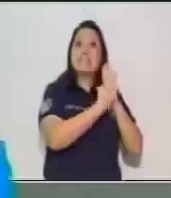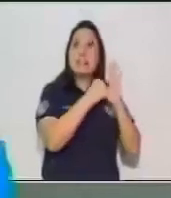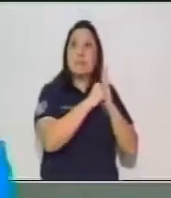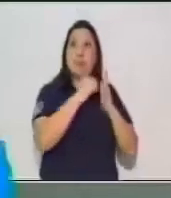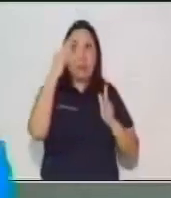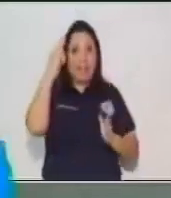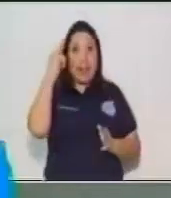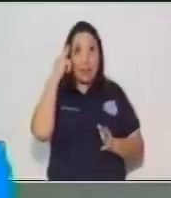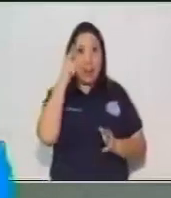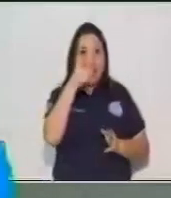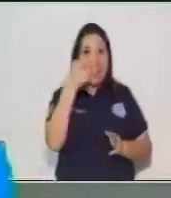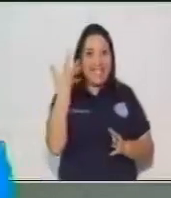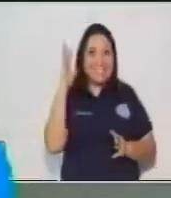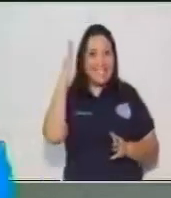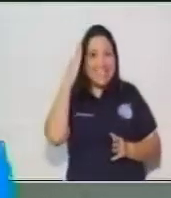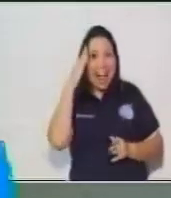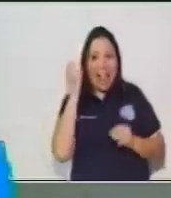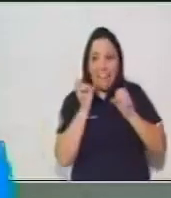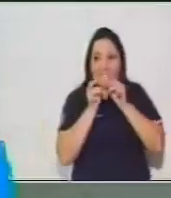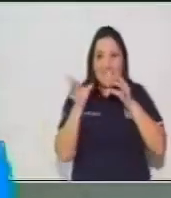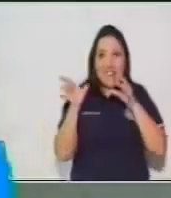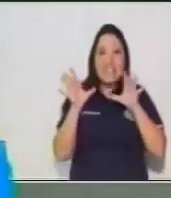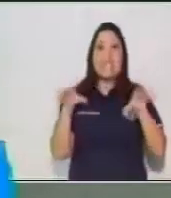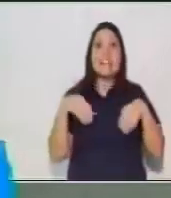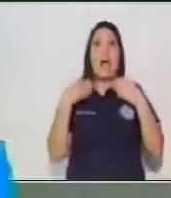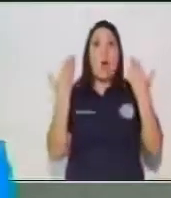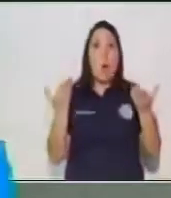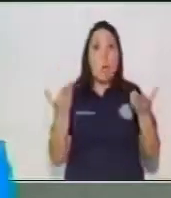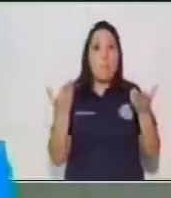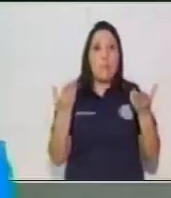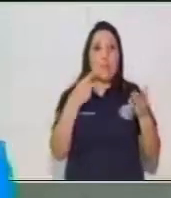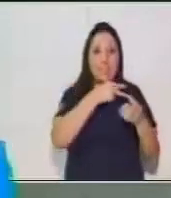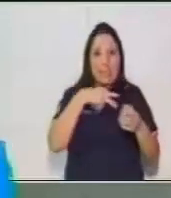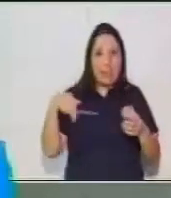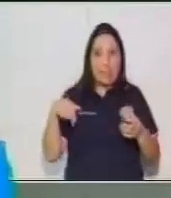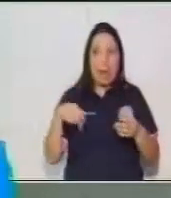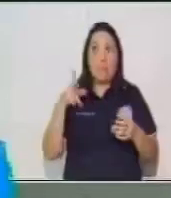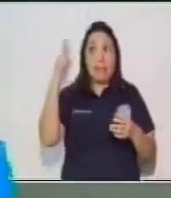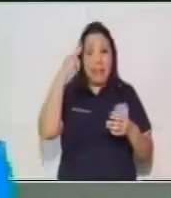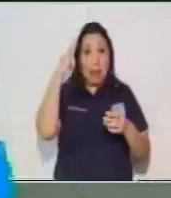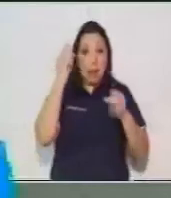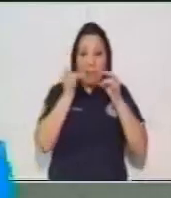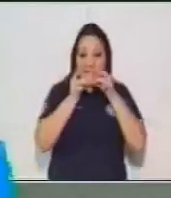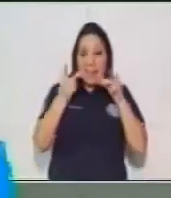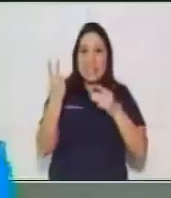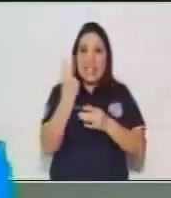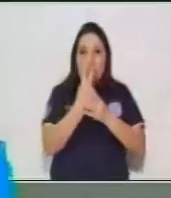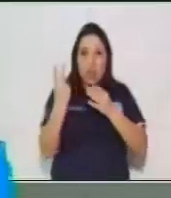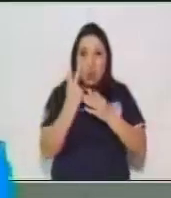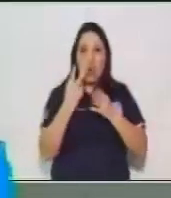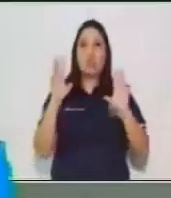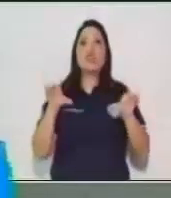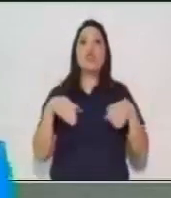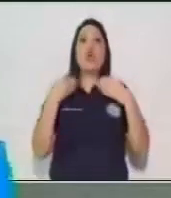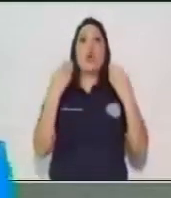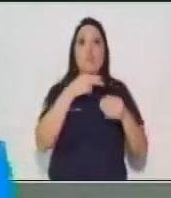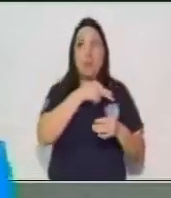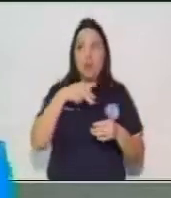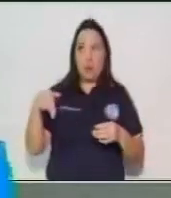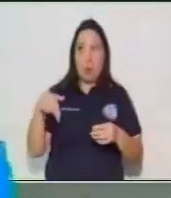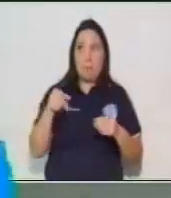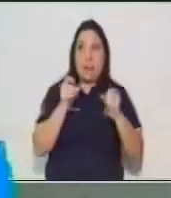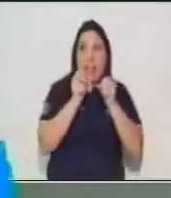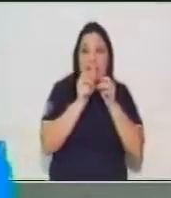qué es, porque entonces ya no vamos a repasar, ¿verdad? El ejercicio es que dibujes lo